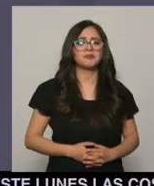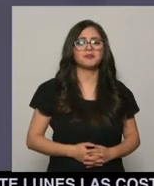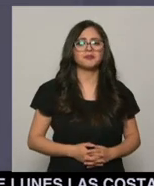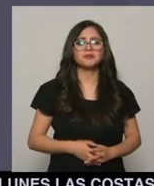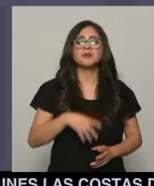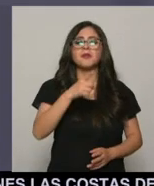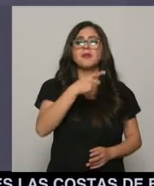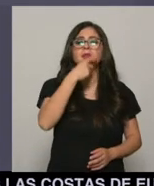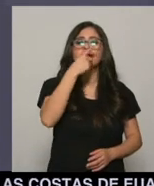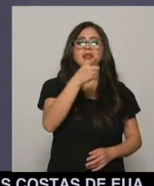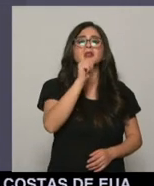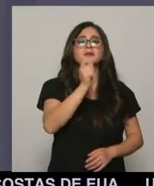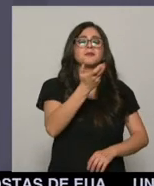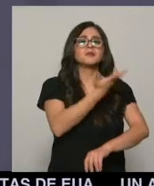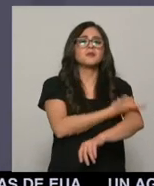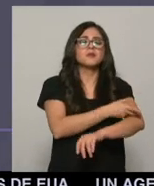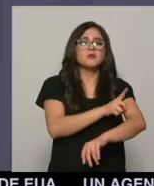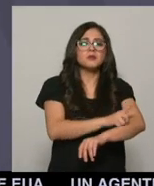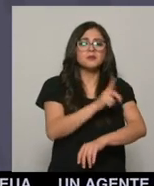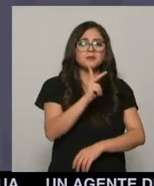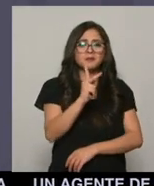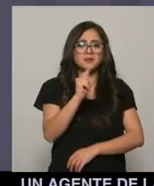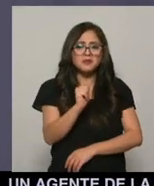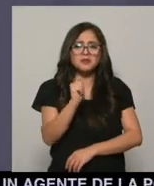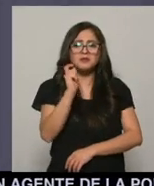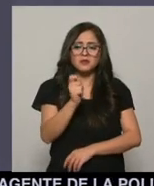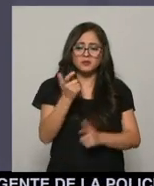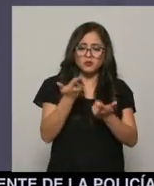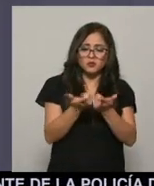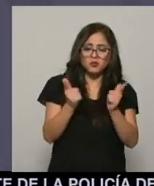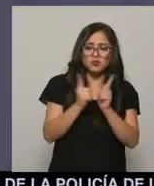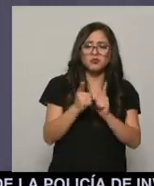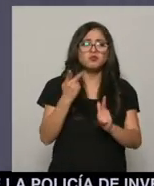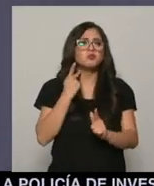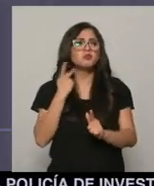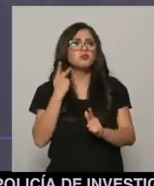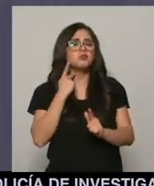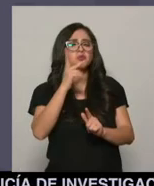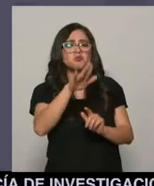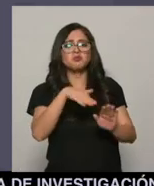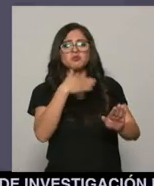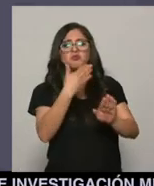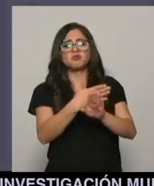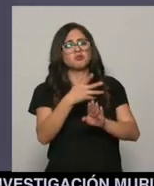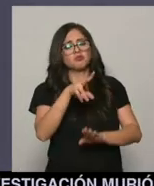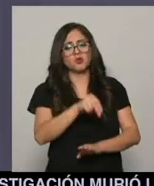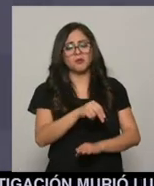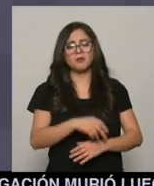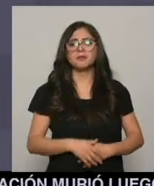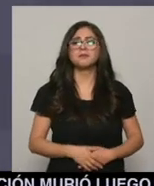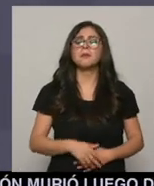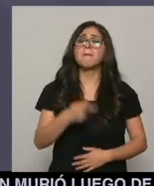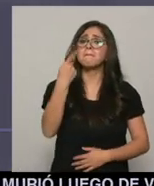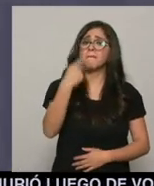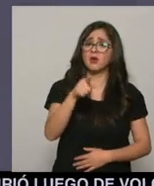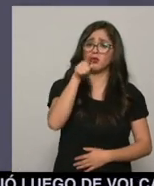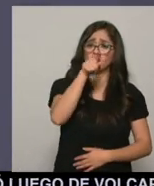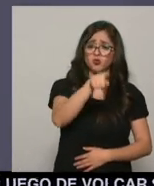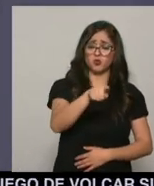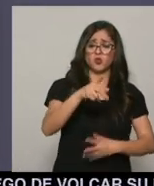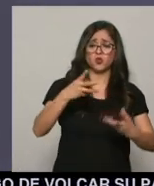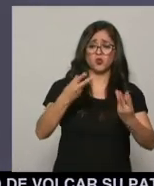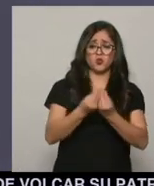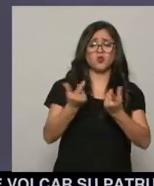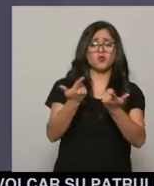del PT que la oposición está derrotada, pero sin embargo moralmente están derrotados en su partido un planteamiento que